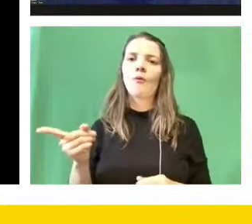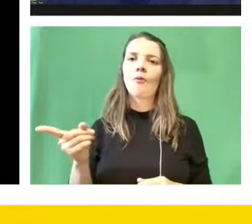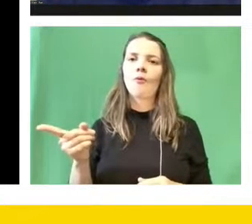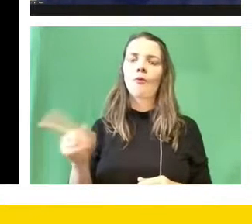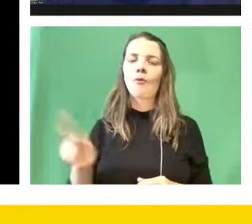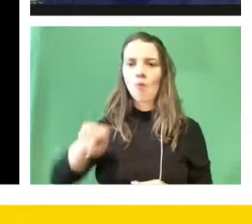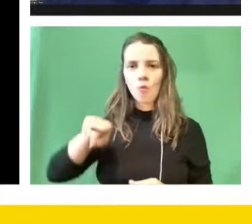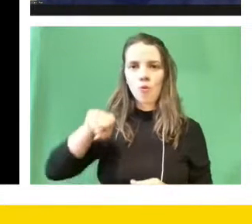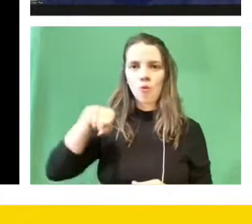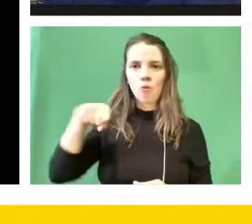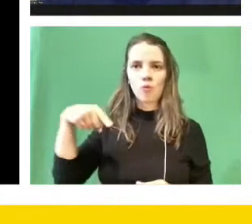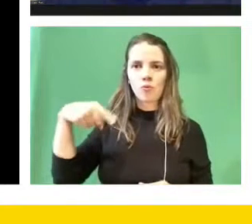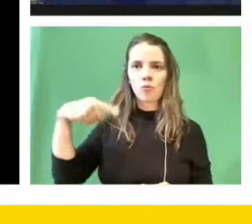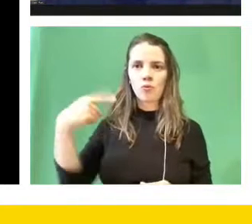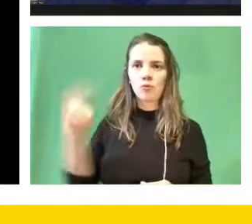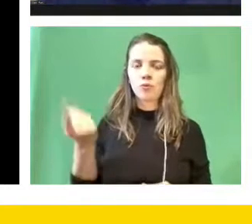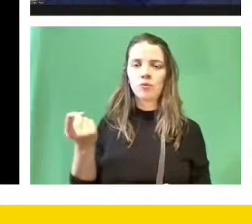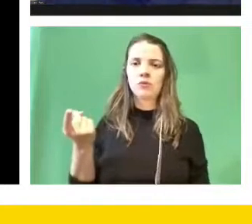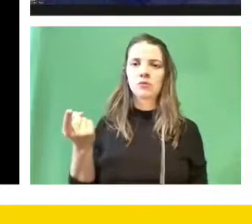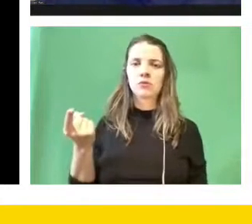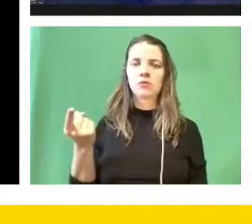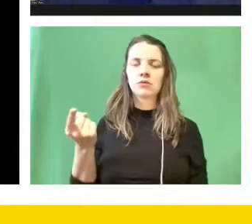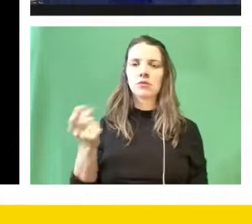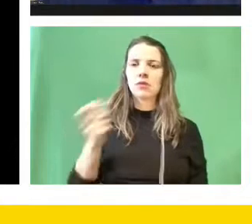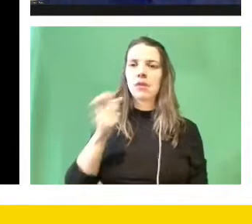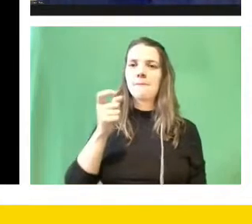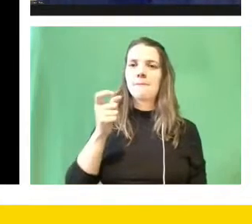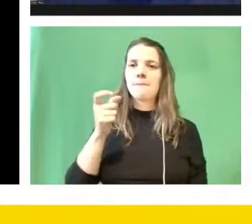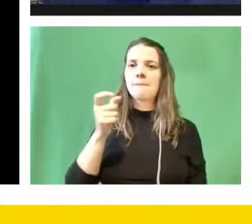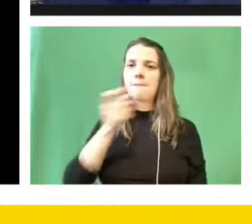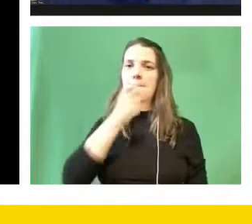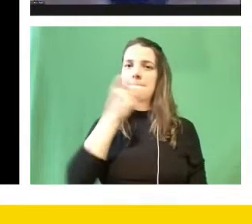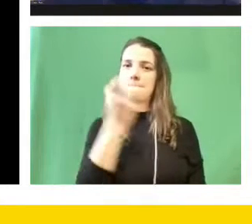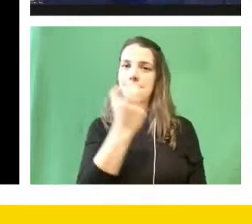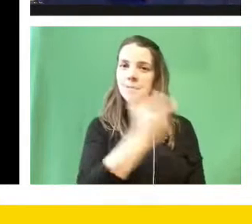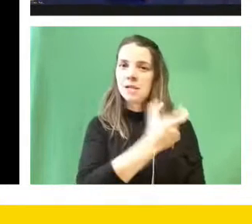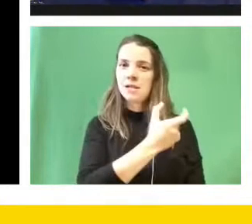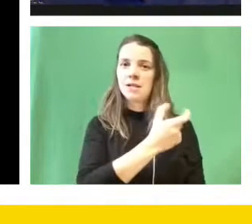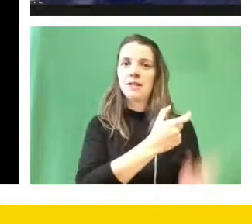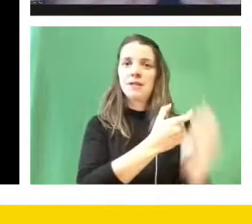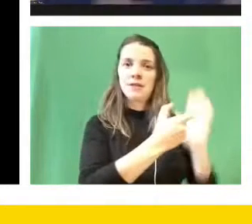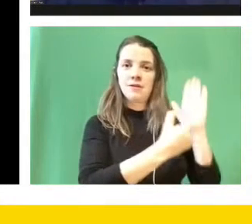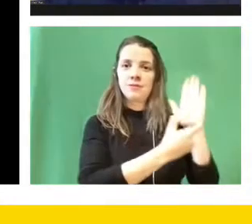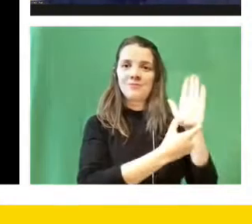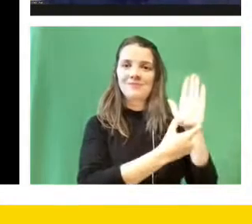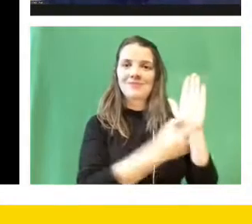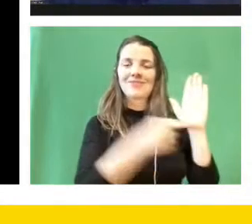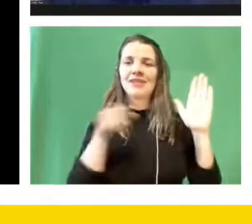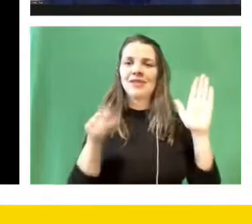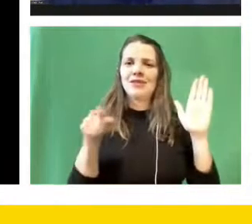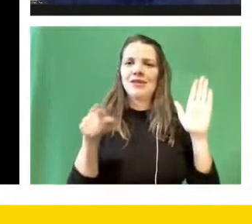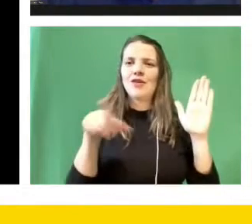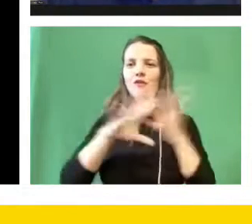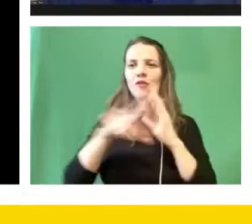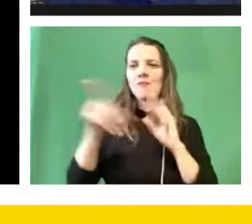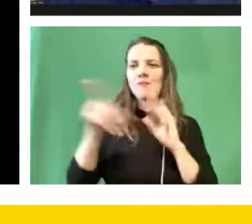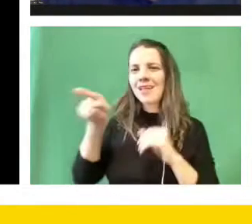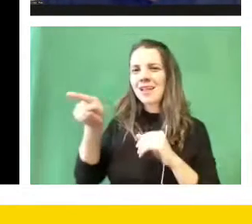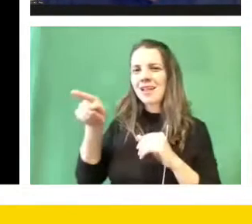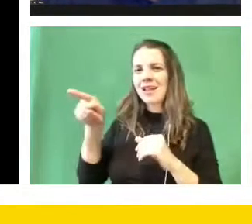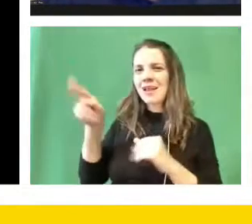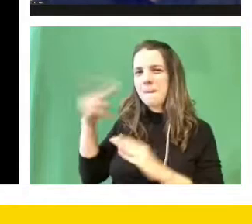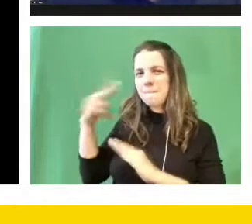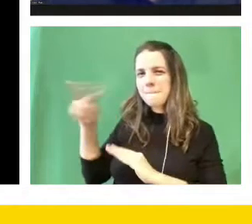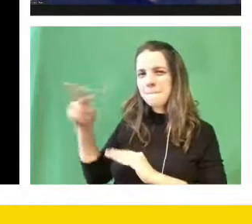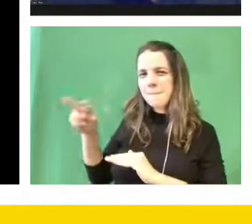Y en esta en la lámina siguiente está la definición de reducción de riesgo de desastre. Se la dejo ahí porque yo voy a poner foco en lo que me interesa,